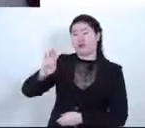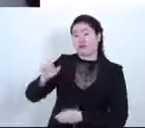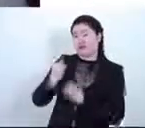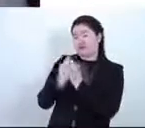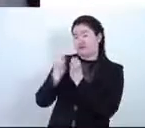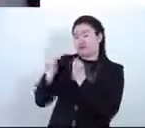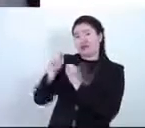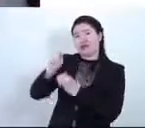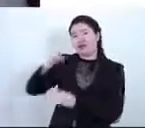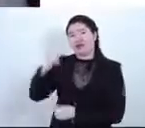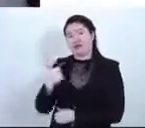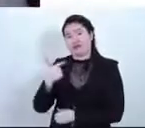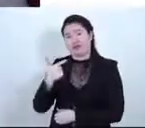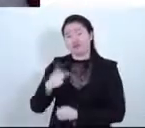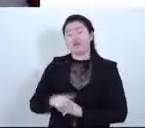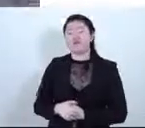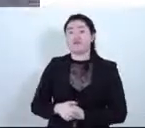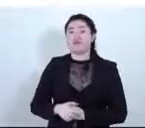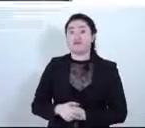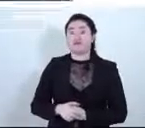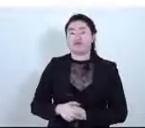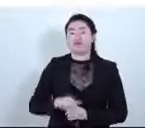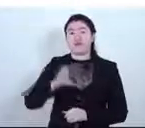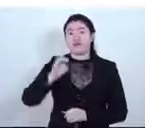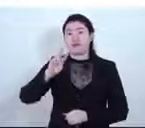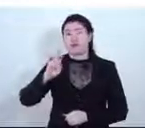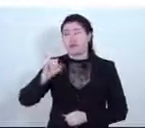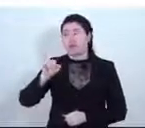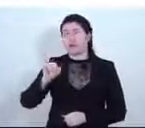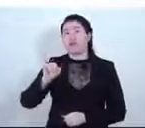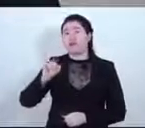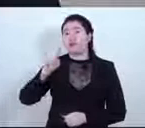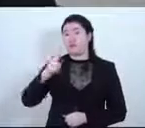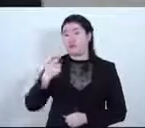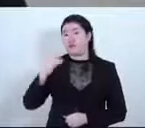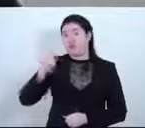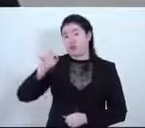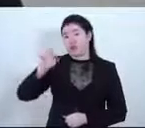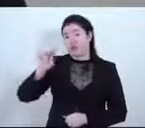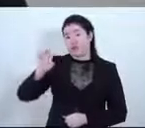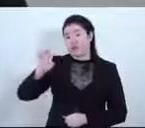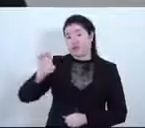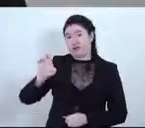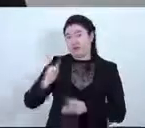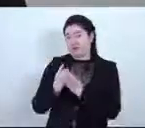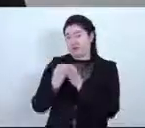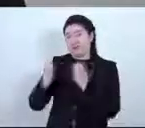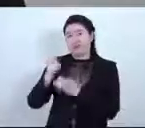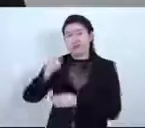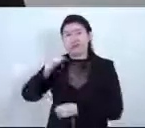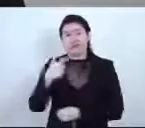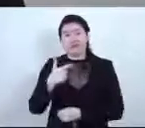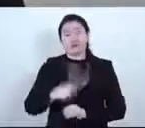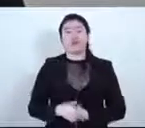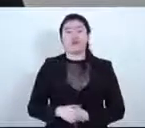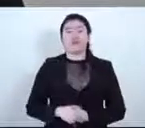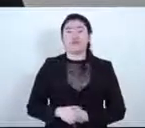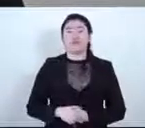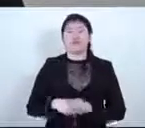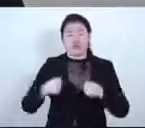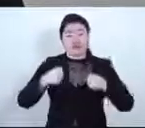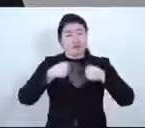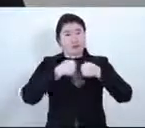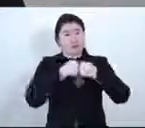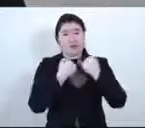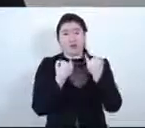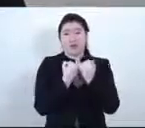vista general del contraventeo, CB1, trave T7. Figura 4.1.6, unión trave T1 y